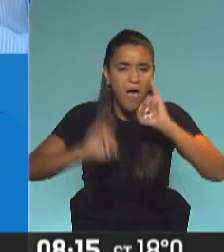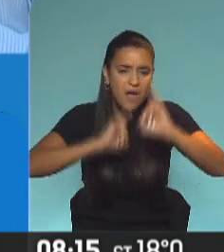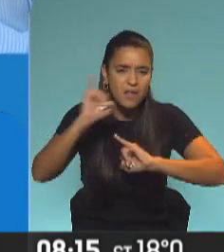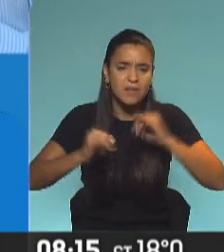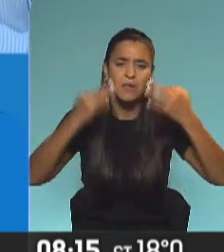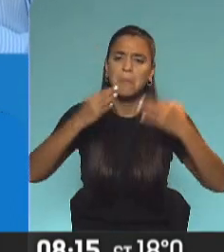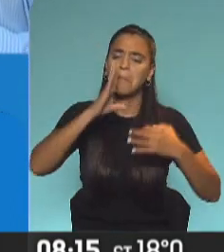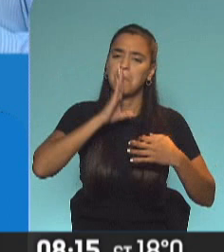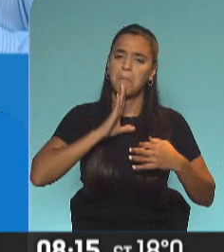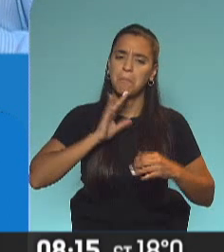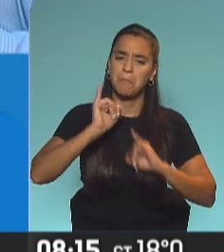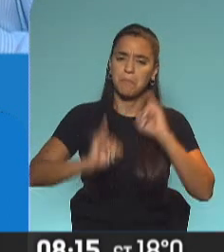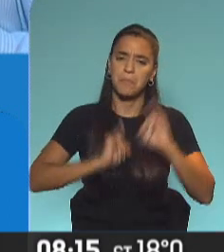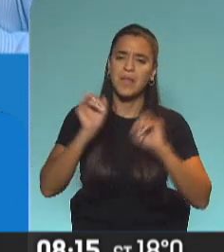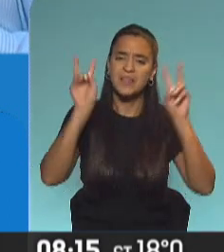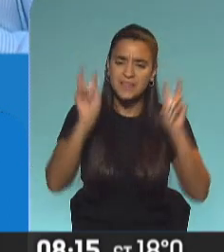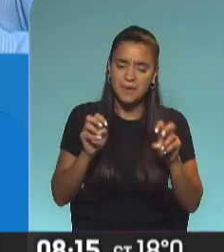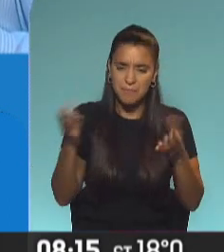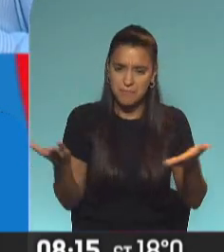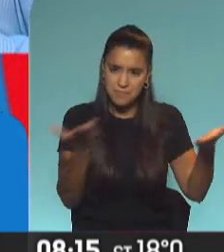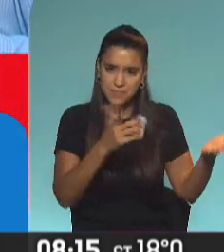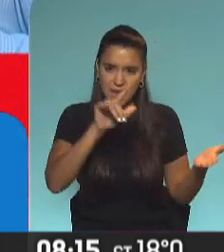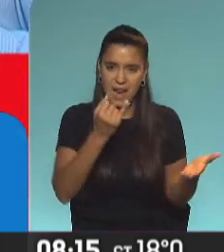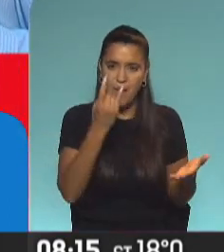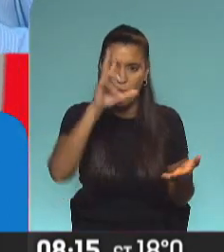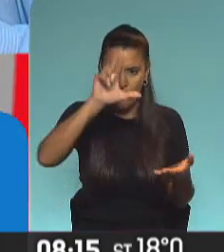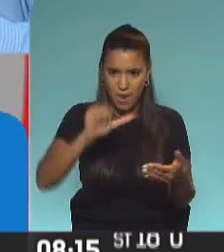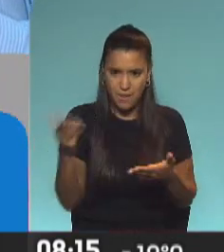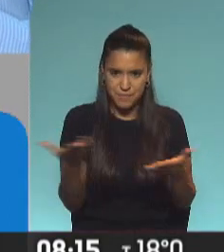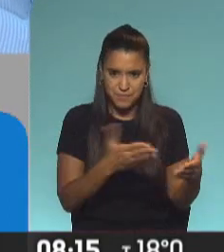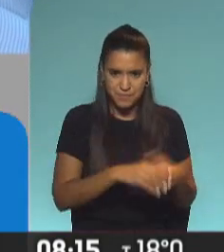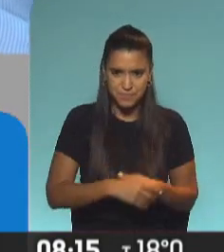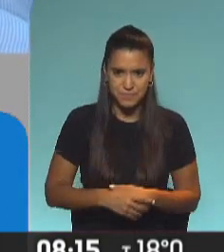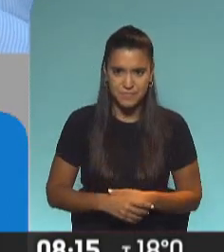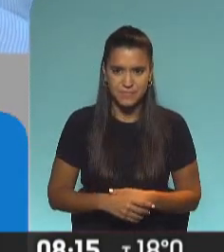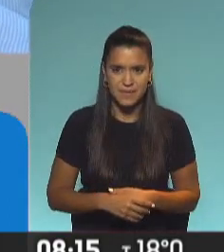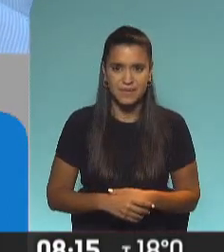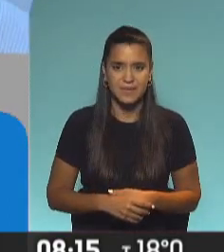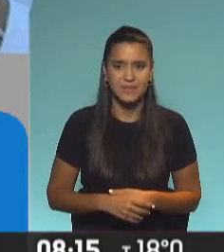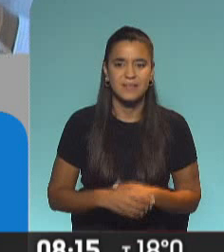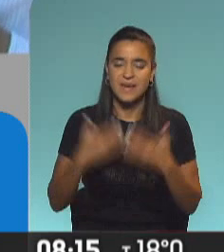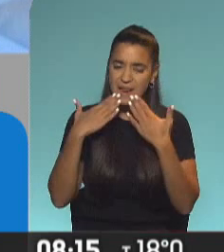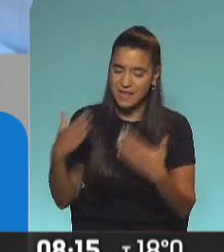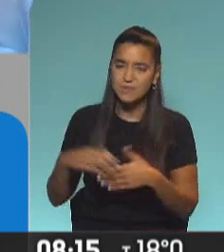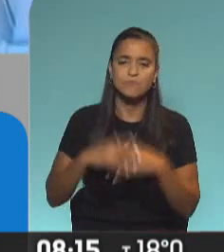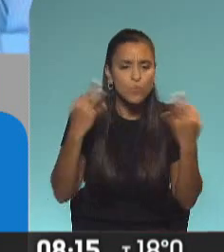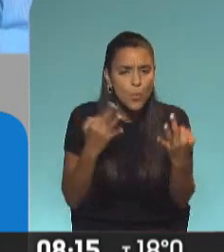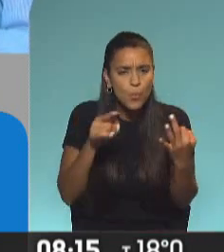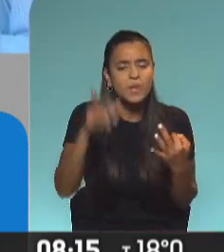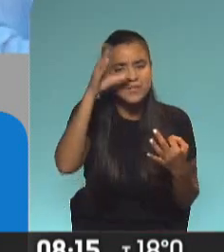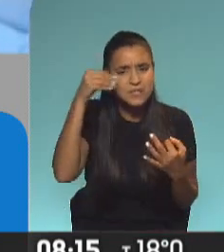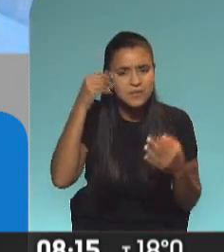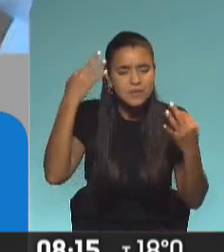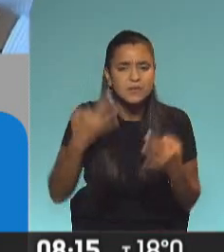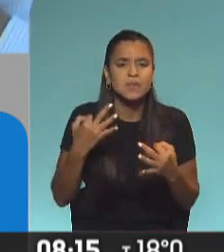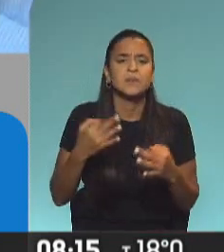su serenidad para tratar el tema. Lo dejamos con Laura Maiocchi en el cierre de la entrevista. Buen punto, Silvia, también ese,